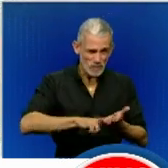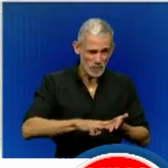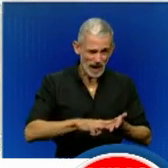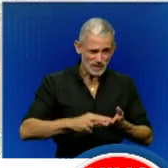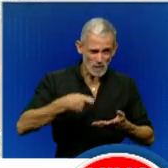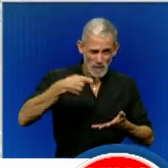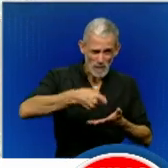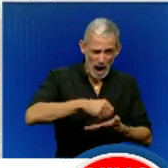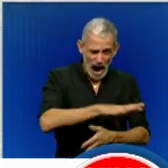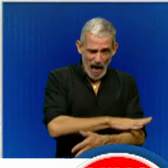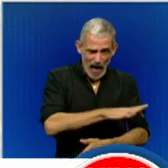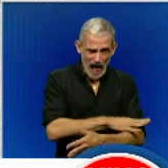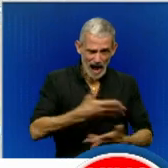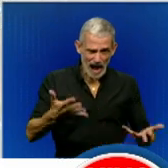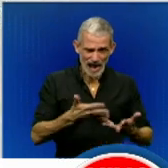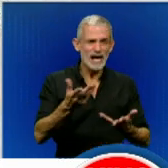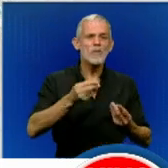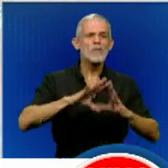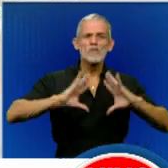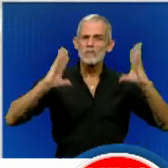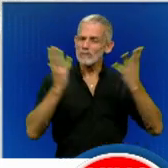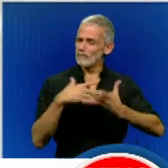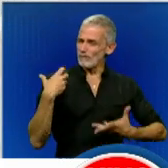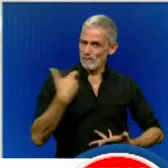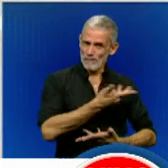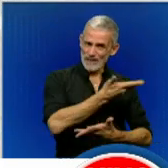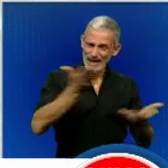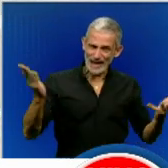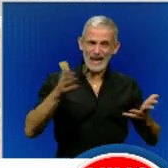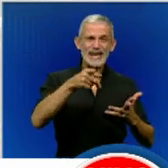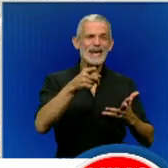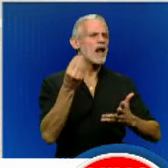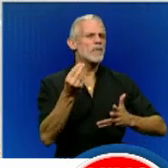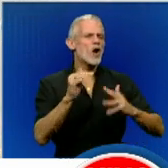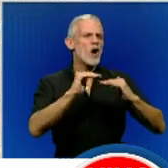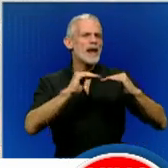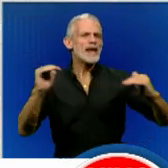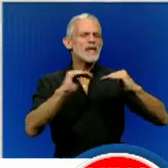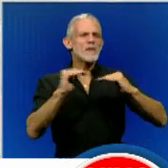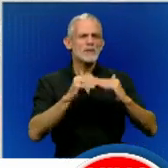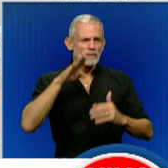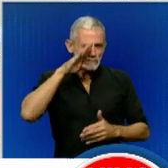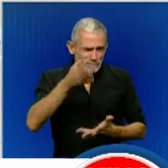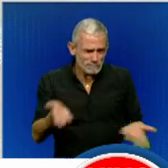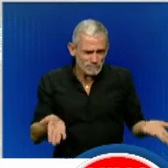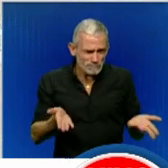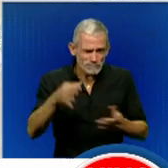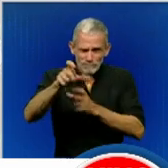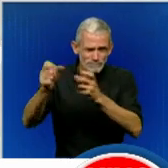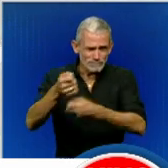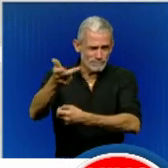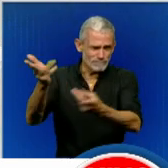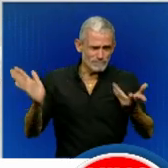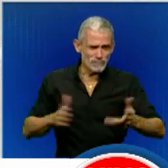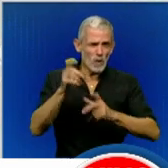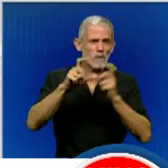presión tributaria medida en términos globales pero con el altísimo nivel de informalidad de nuestra economía la presión